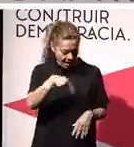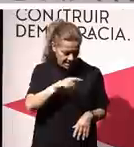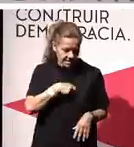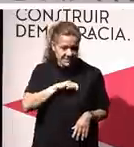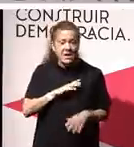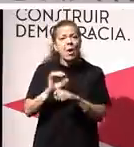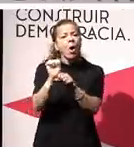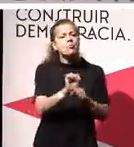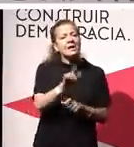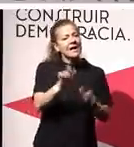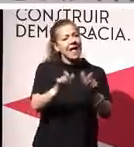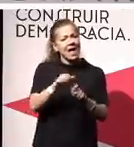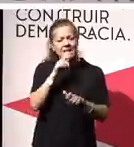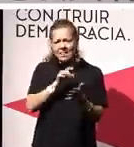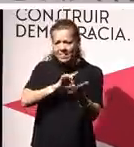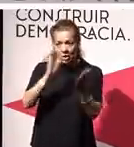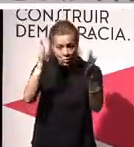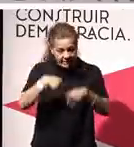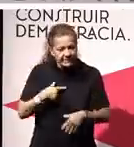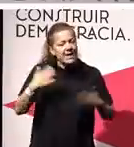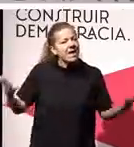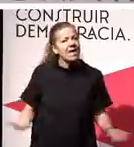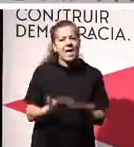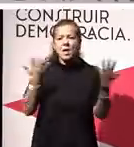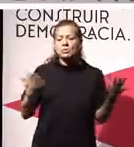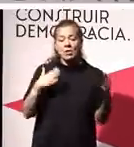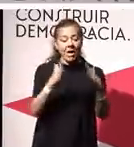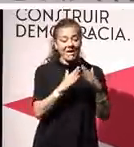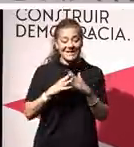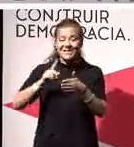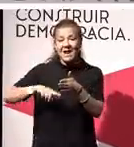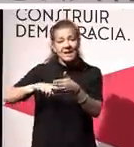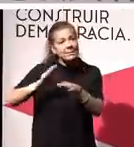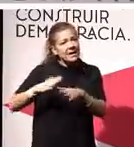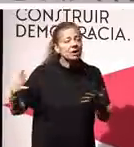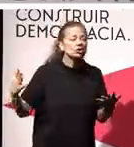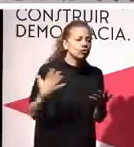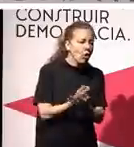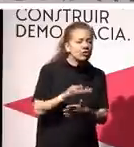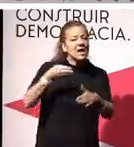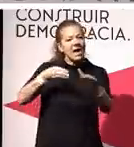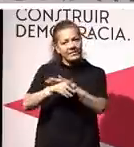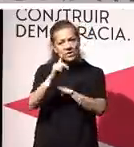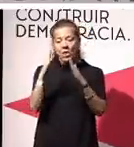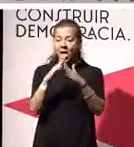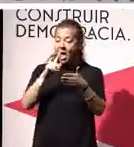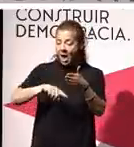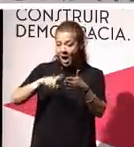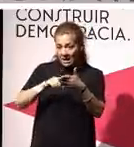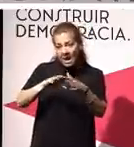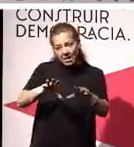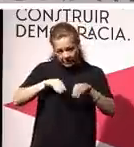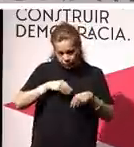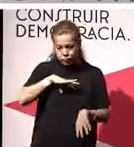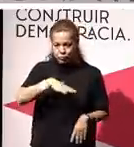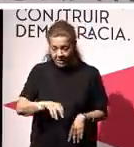proteger a nuestra gente frente a los desahucios, que va a impulsar un parque de vivienda en alquiler para que todo el mundo tenga acceso a un alquiler